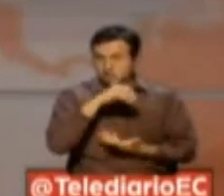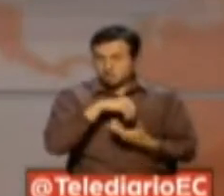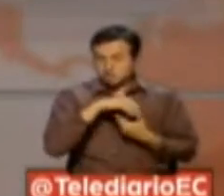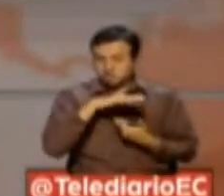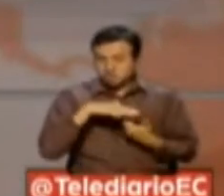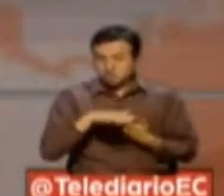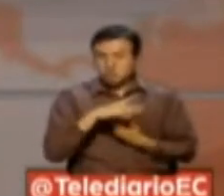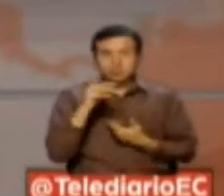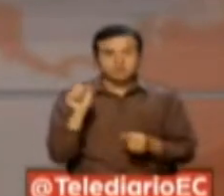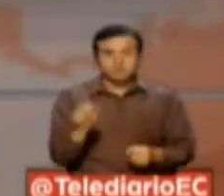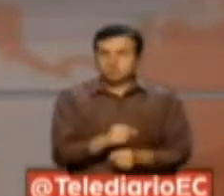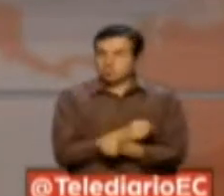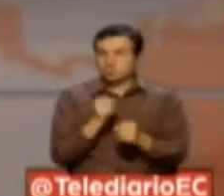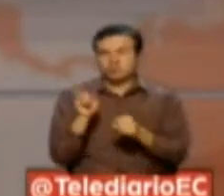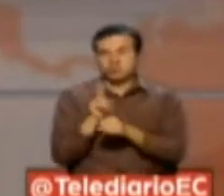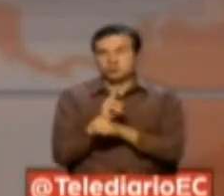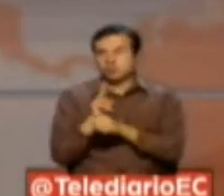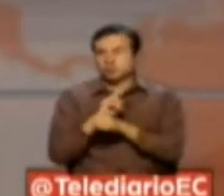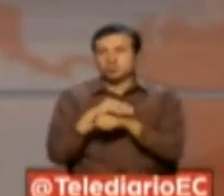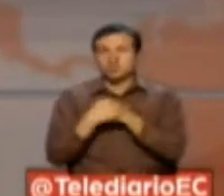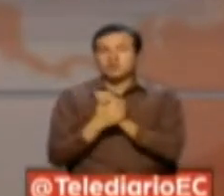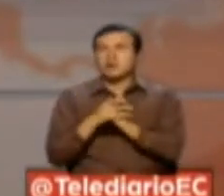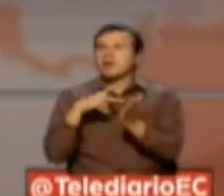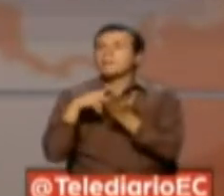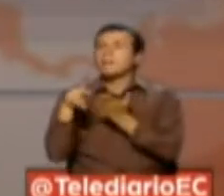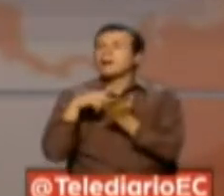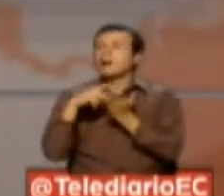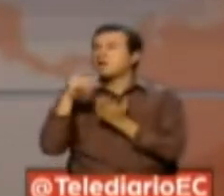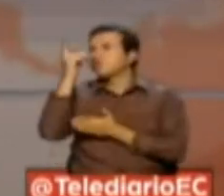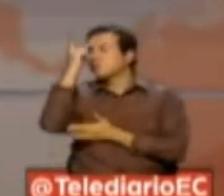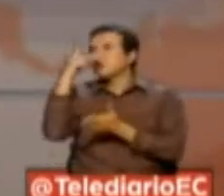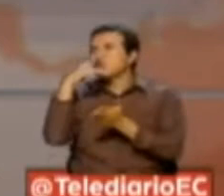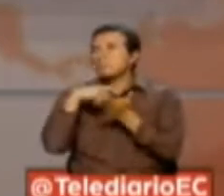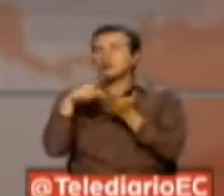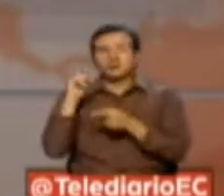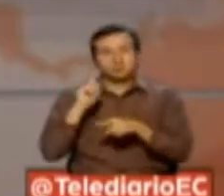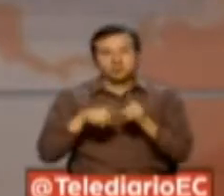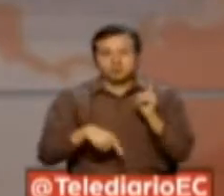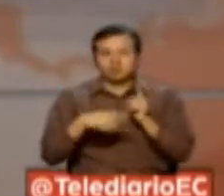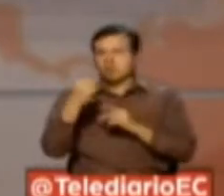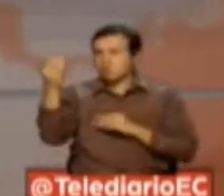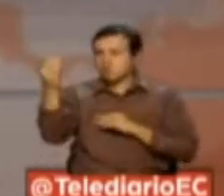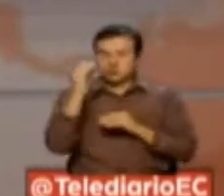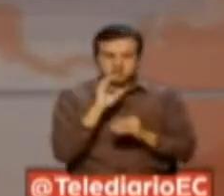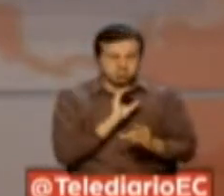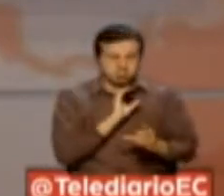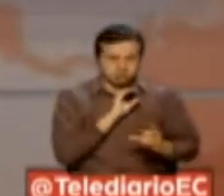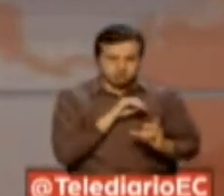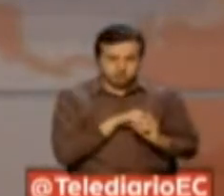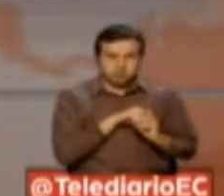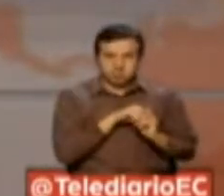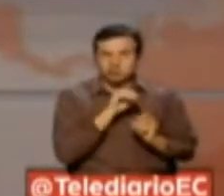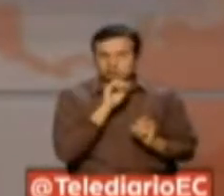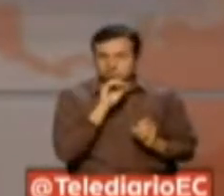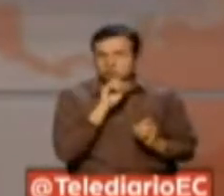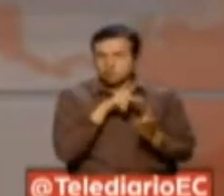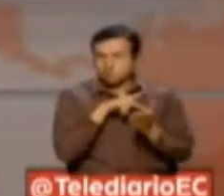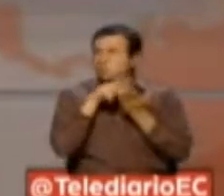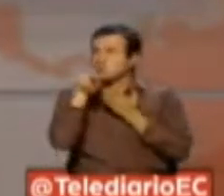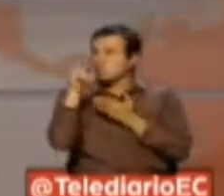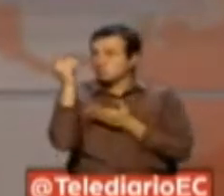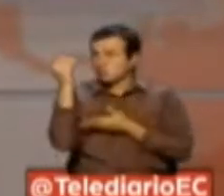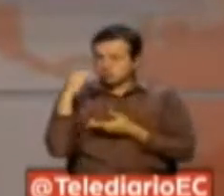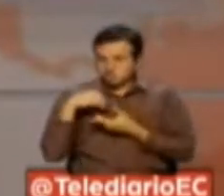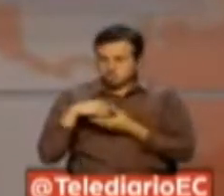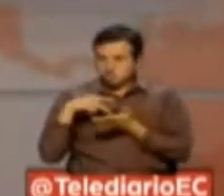pero no se pueden utilizar como mecanismo de pago entonces ingresa dinero y ese dinero se puede pagar consignar se puede pagar